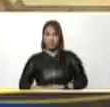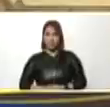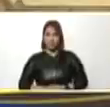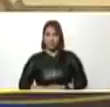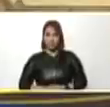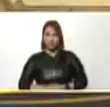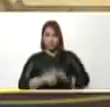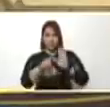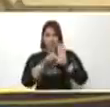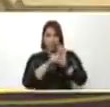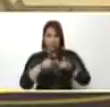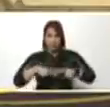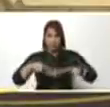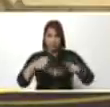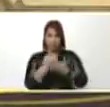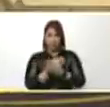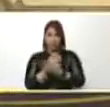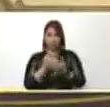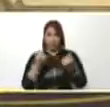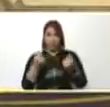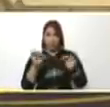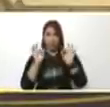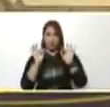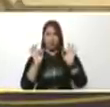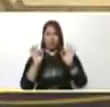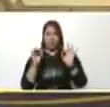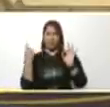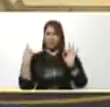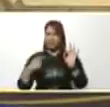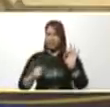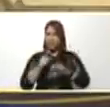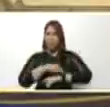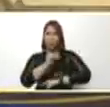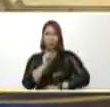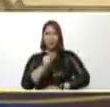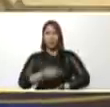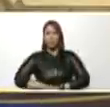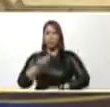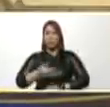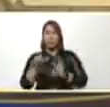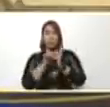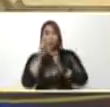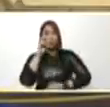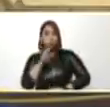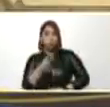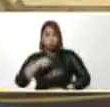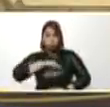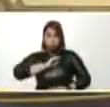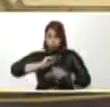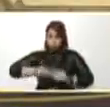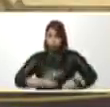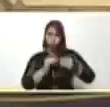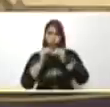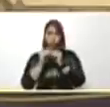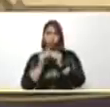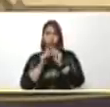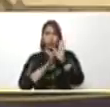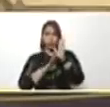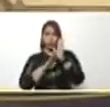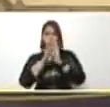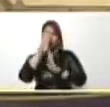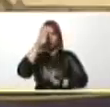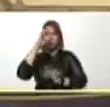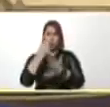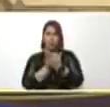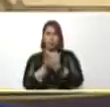La ley de zonas económicas especiales viene en un momento preciso en donde hemos recuperado el crecimiento